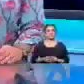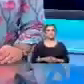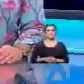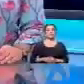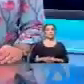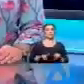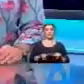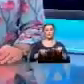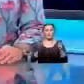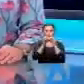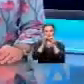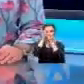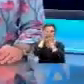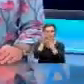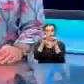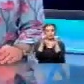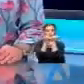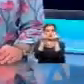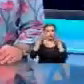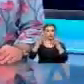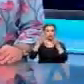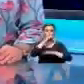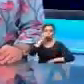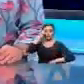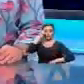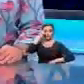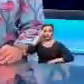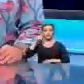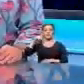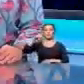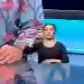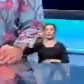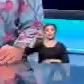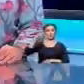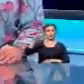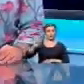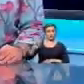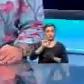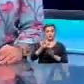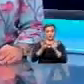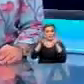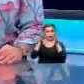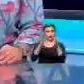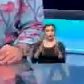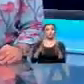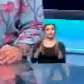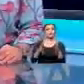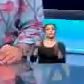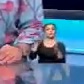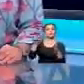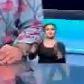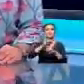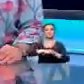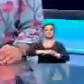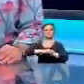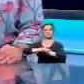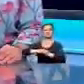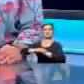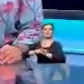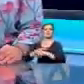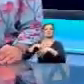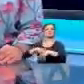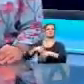Continuamos informando, el asambleísta correísta Jofre Poma y el prefecto de Sucumbíos, Amado Chávez, ya están en la Corte Nacional de Justicia tras su detención por